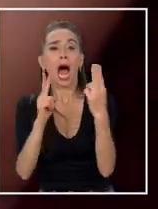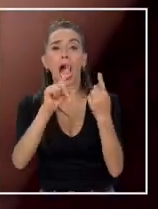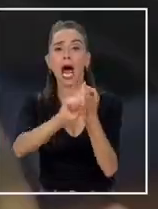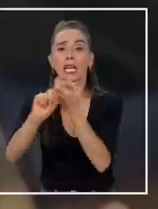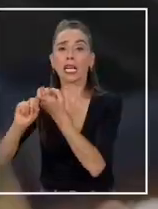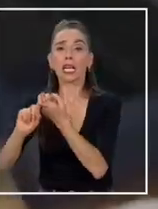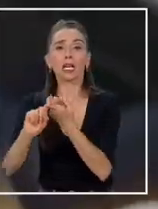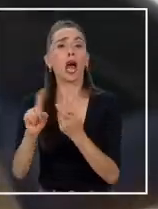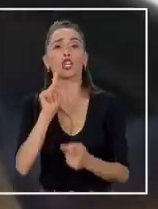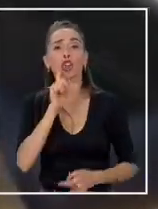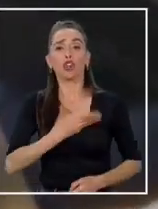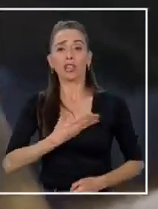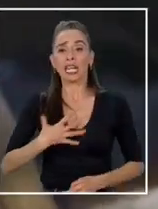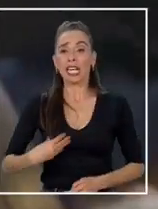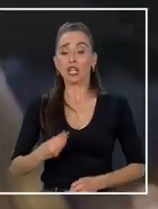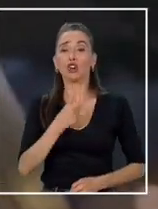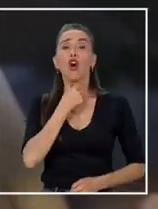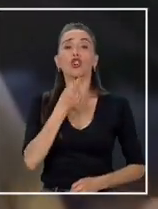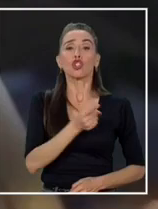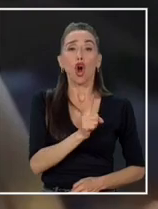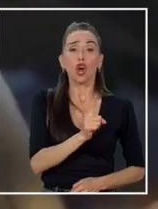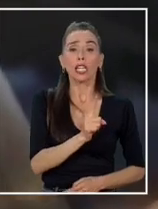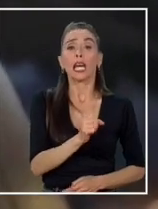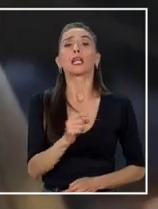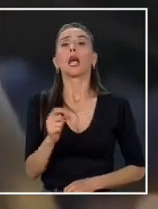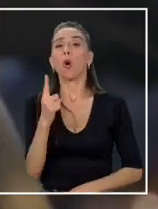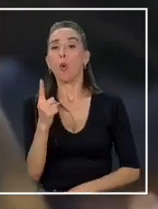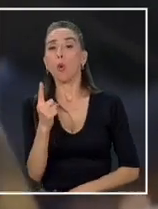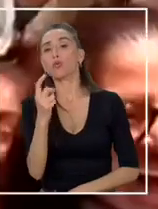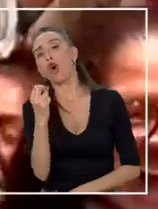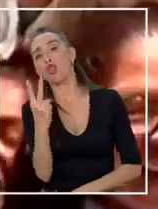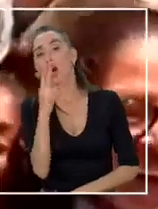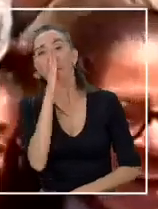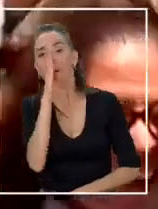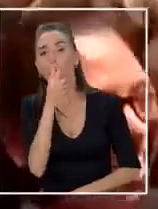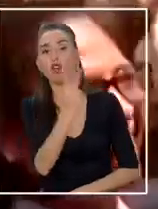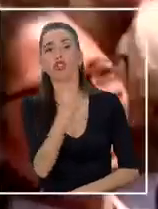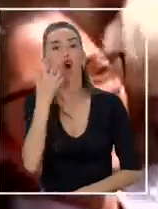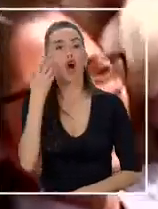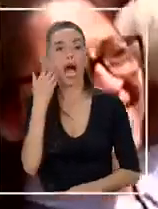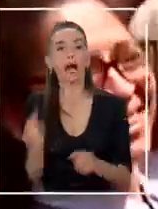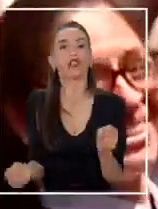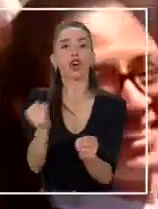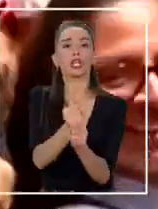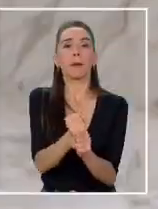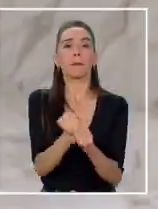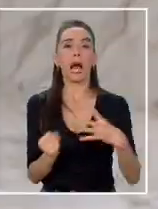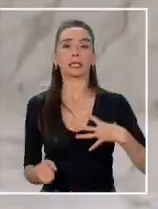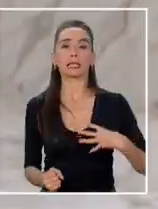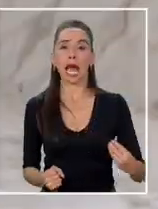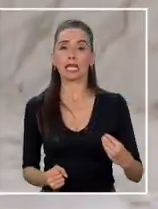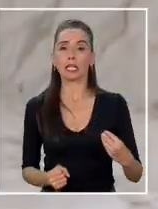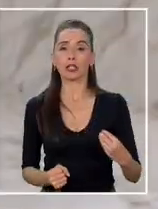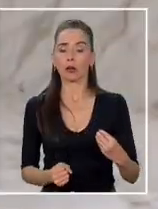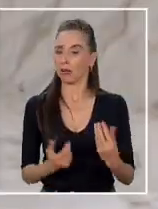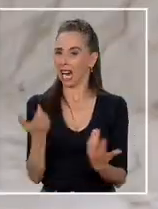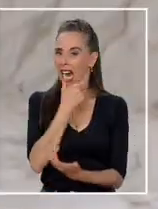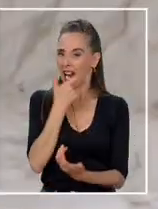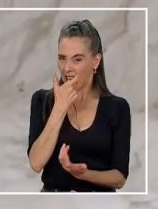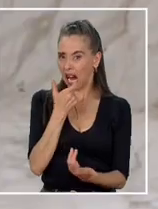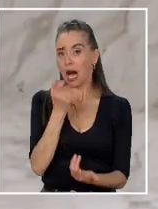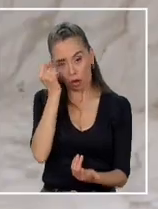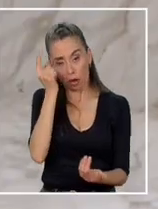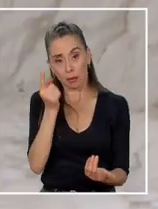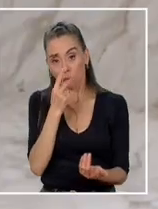porque no quieren, pero tienen uno o dos perros, dos gatos, y ellos ocupan el puesto de los hijos. Da risa, lo